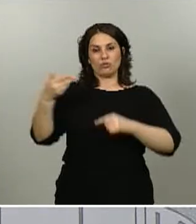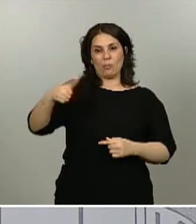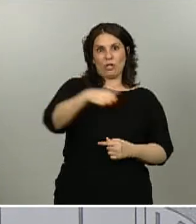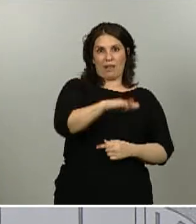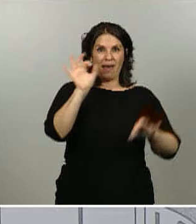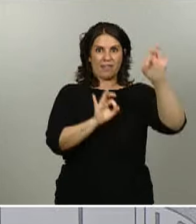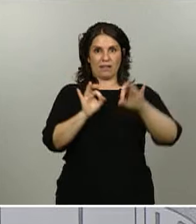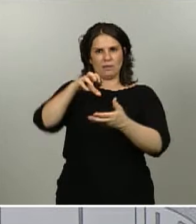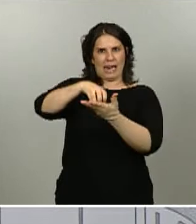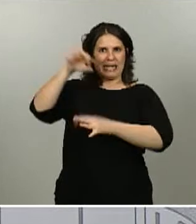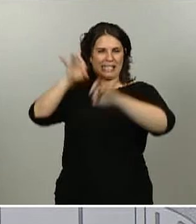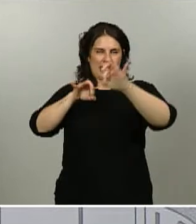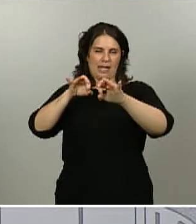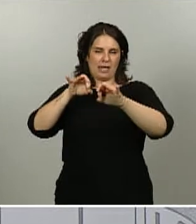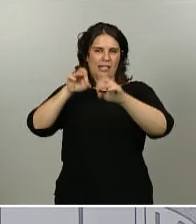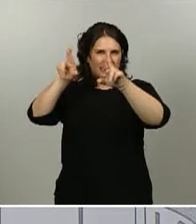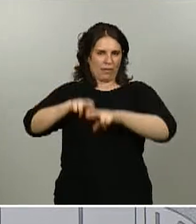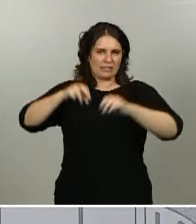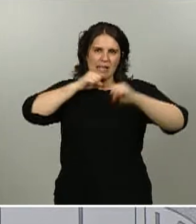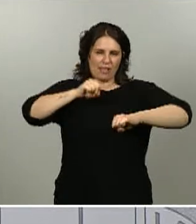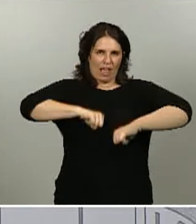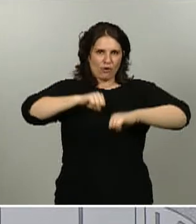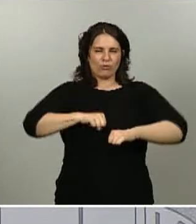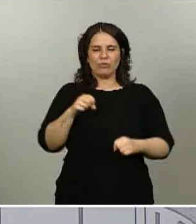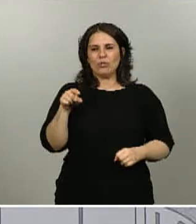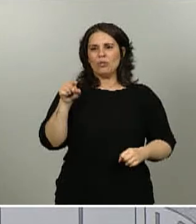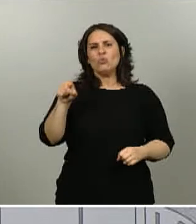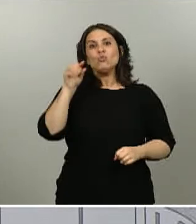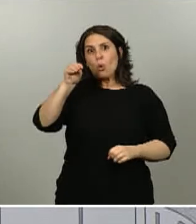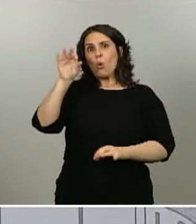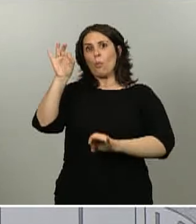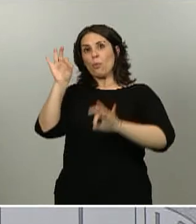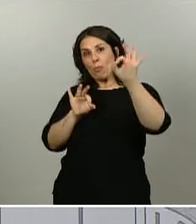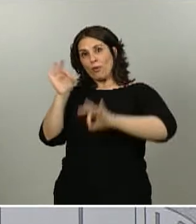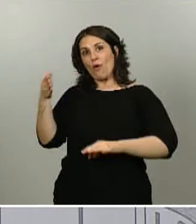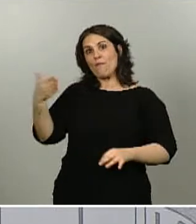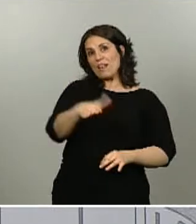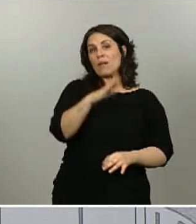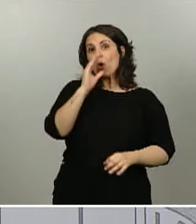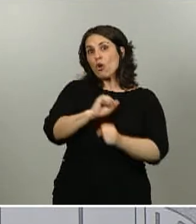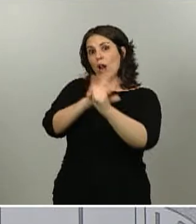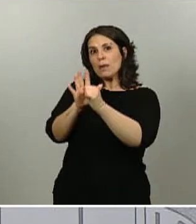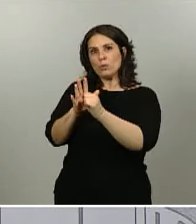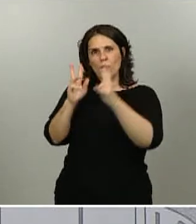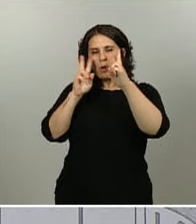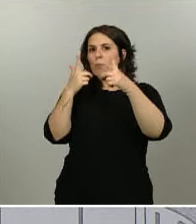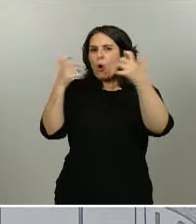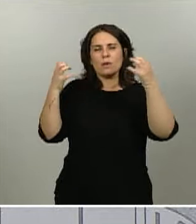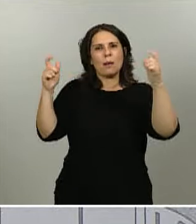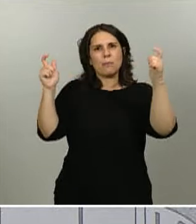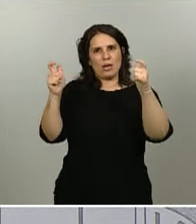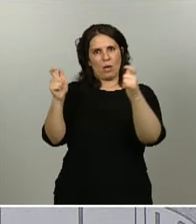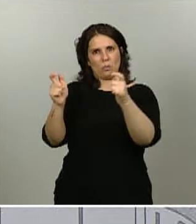cuenta que la proporción de aquellos que fallecen por coronavirus es cada día menor, pero también aquellos